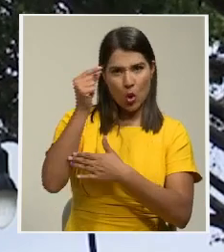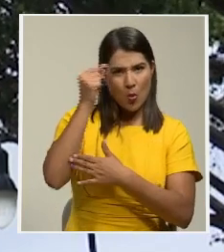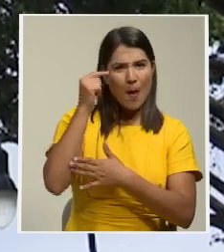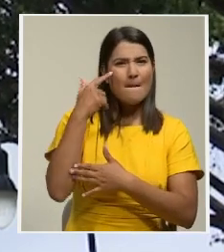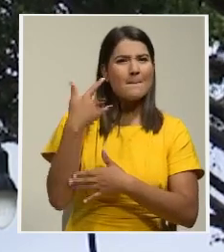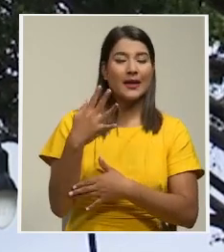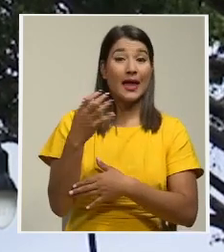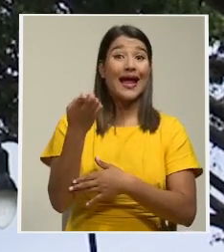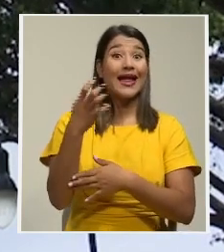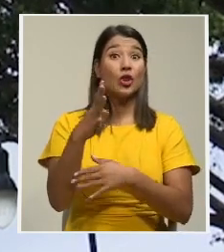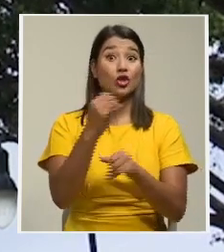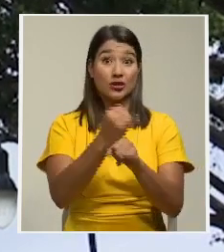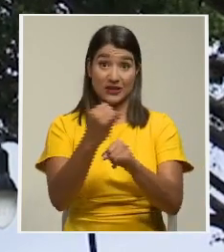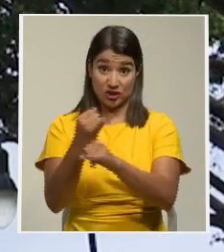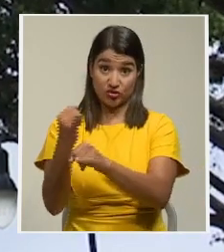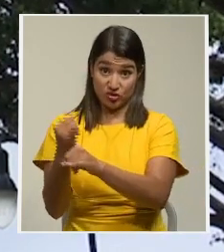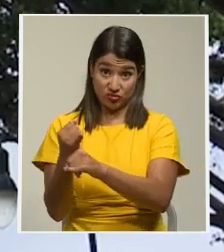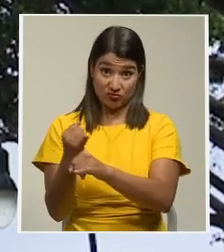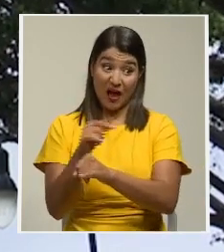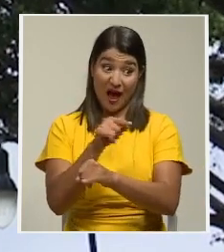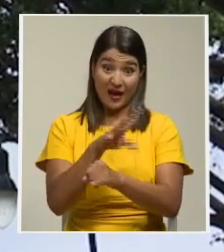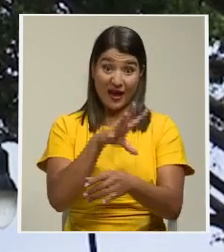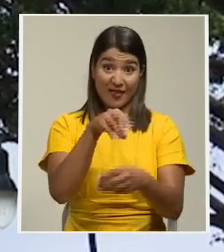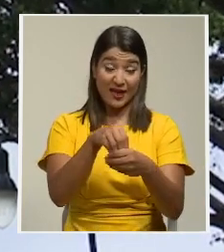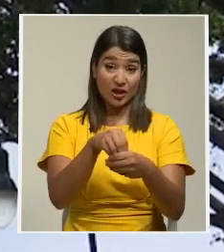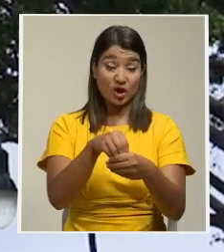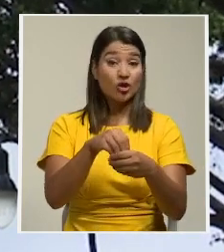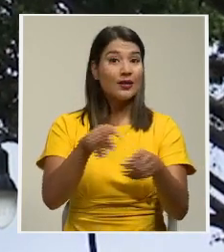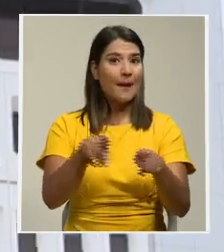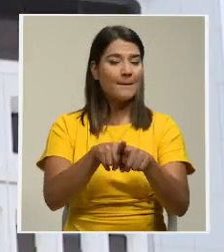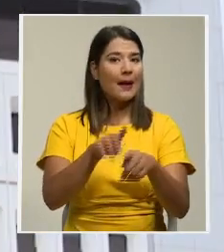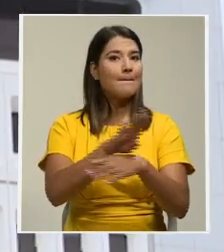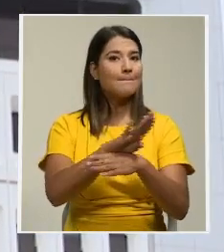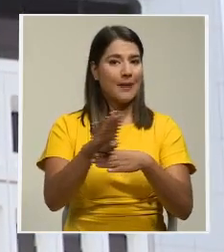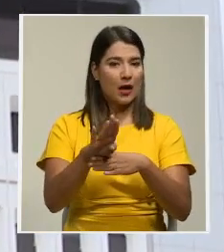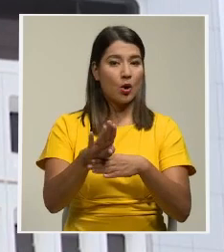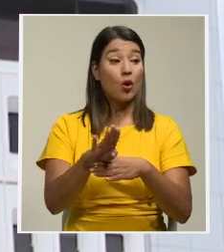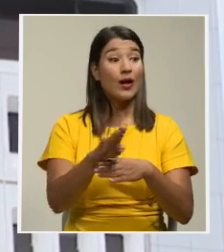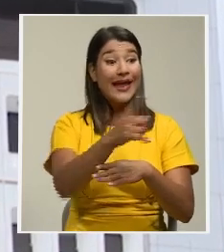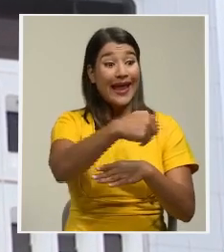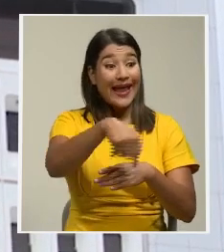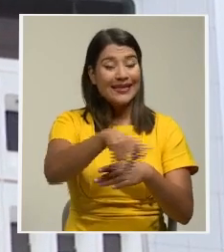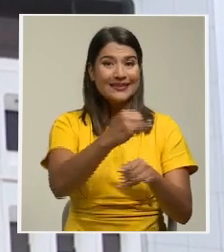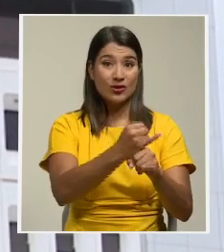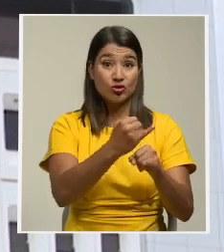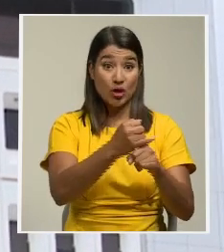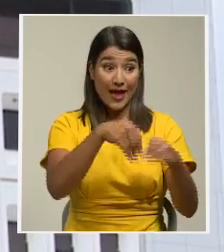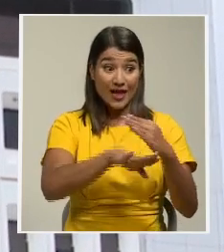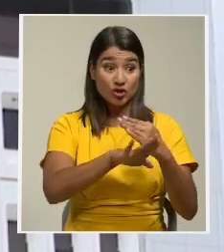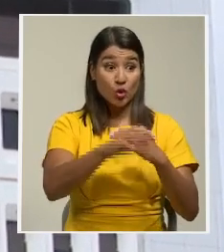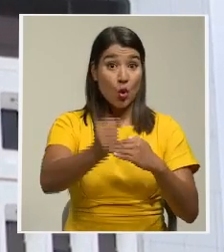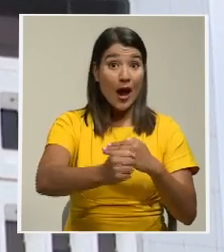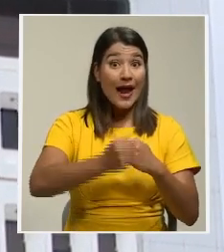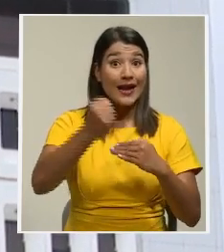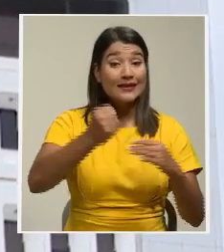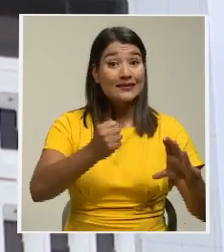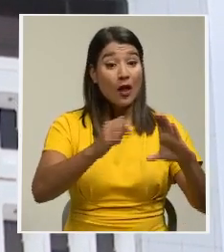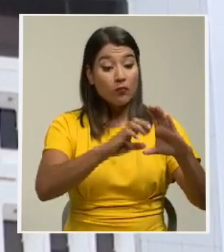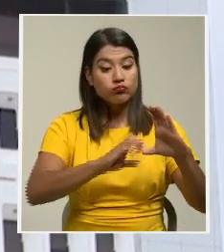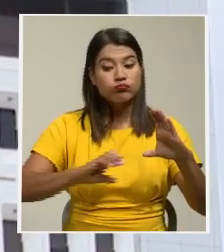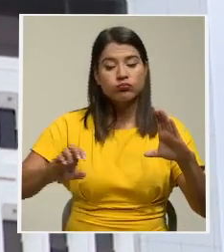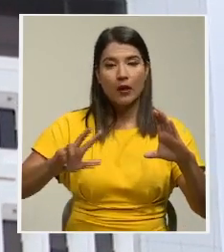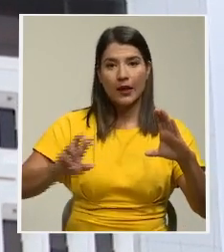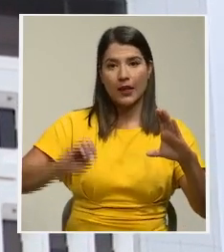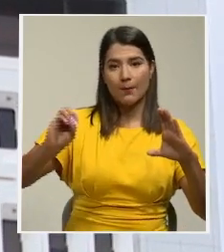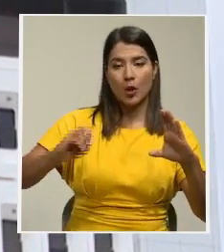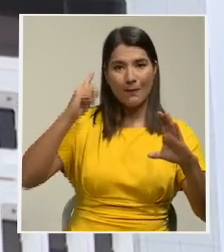banca pública, transfieran hasta un 30% de sus excedentes para aliviar el estado fiscal del país. Según Bernardo Alfaro, gerente general